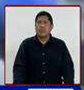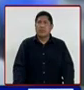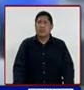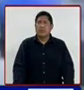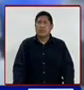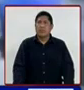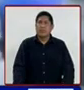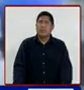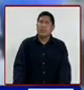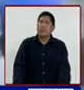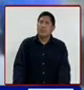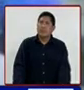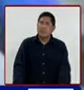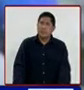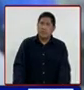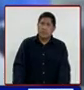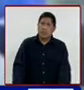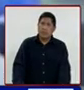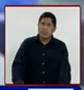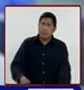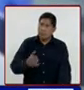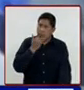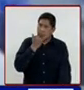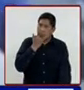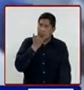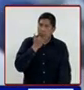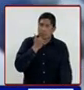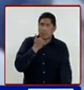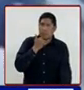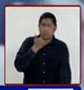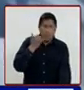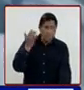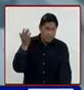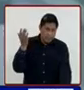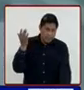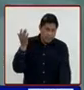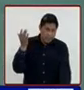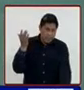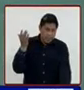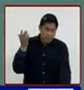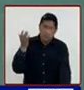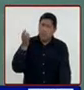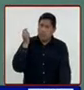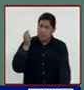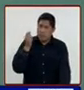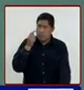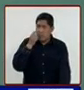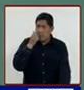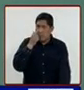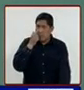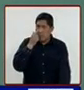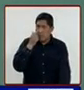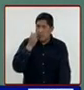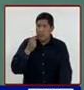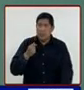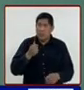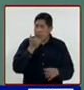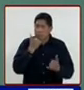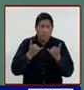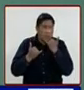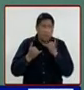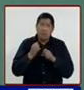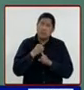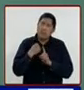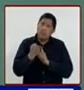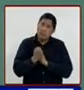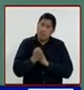Quiero ser enfático en ese sentido, de ninguna manera hemos atestiguado, mucho menos dado fe o